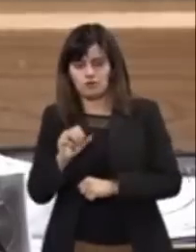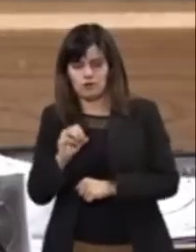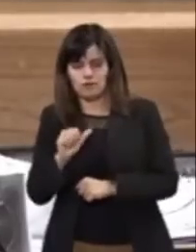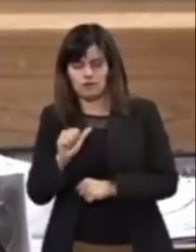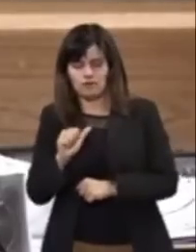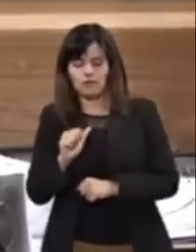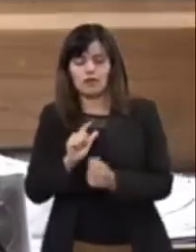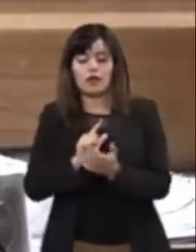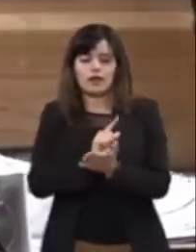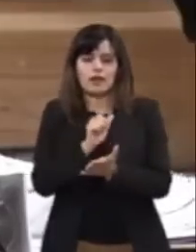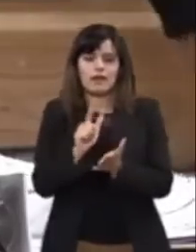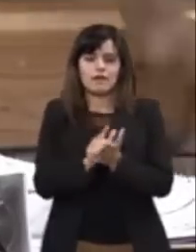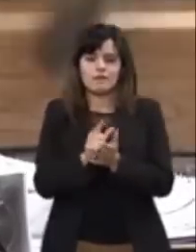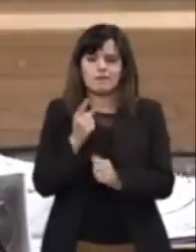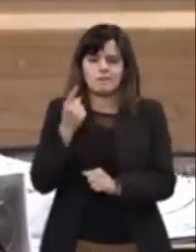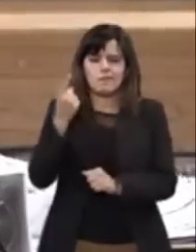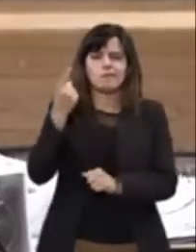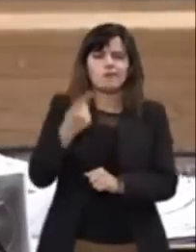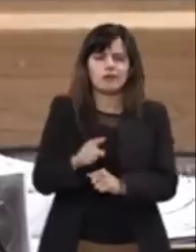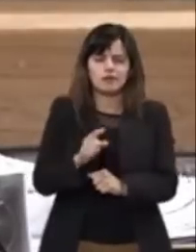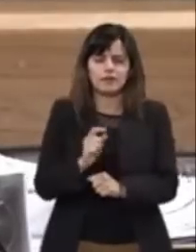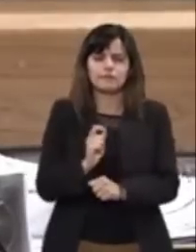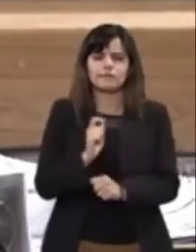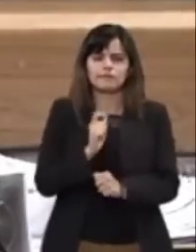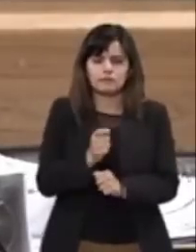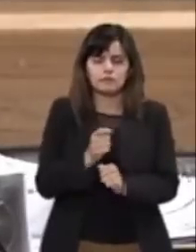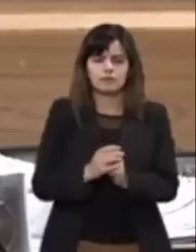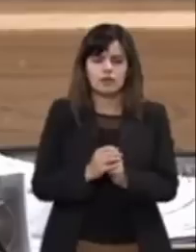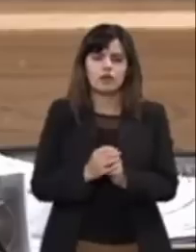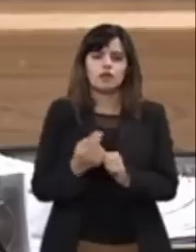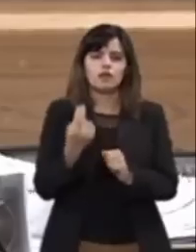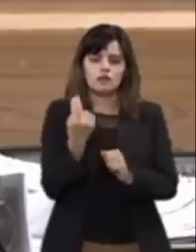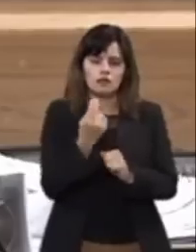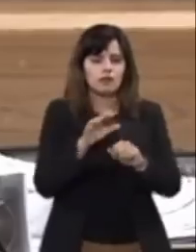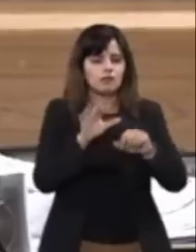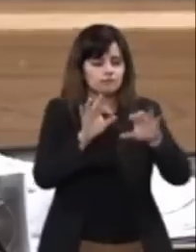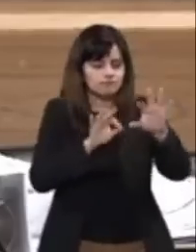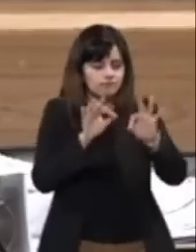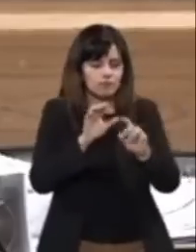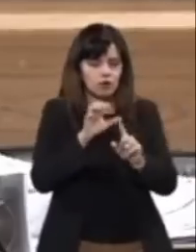por la ley es la conformación de una comisión de administración.